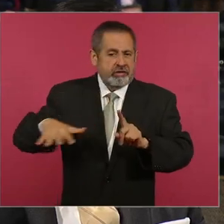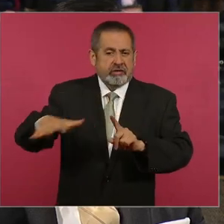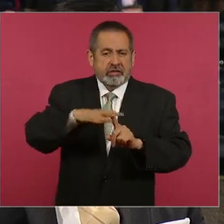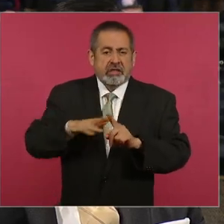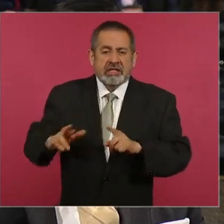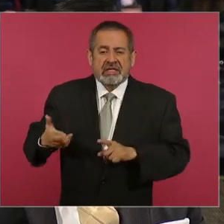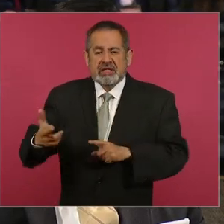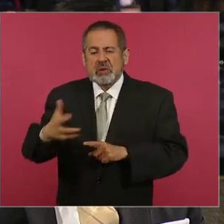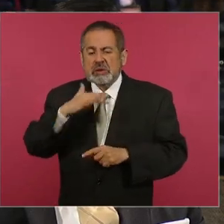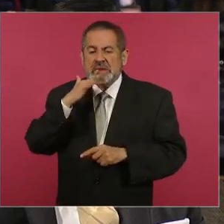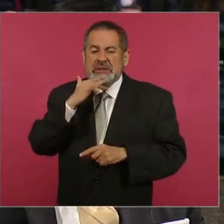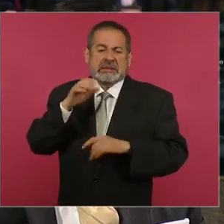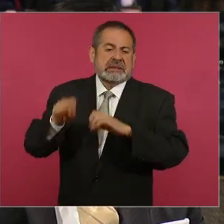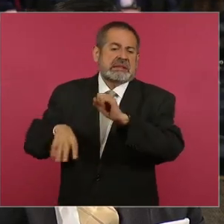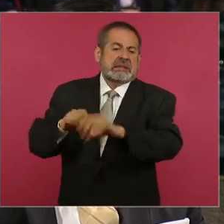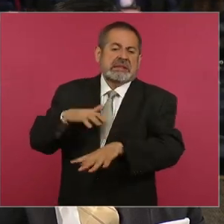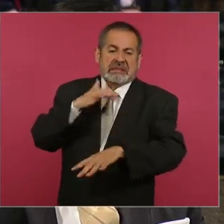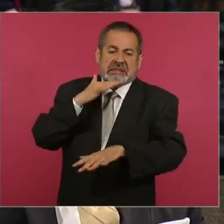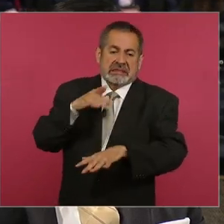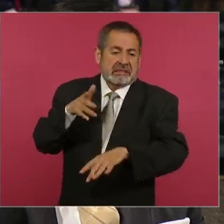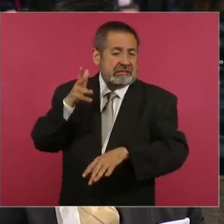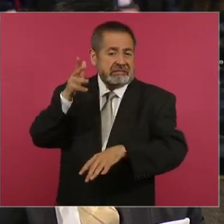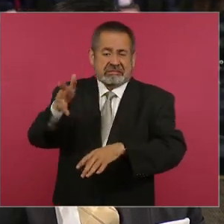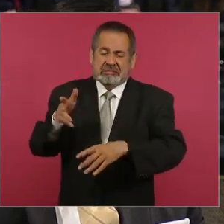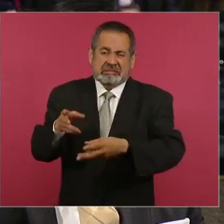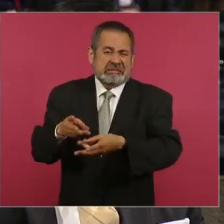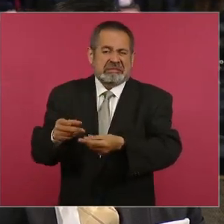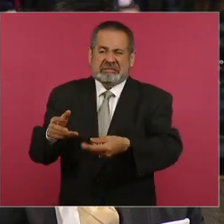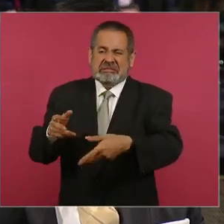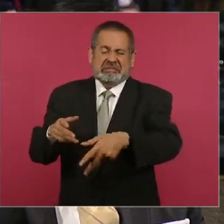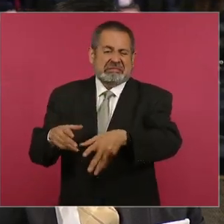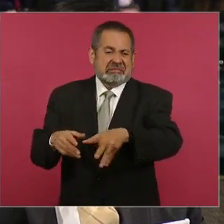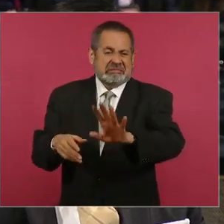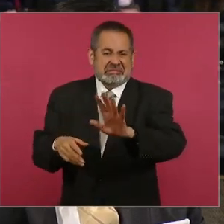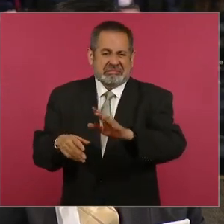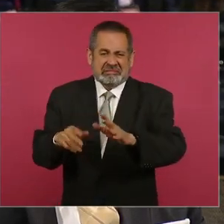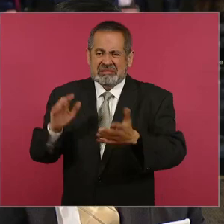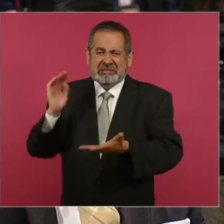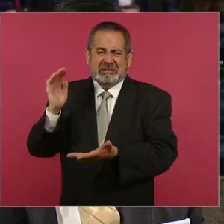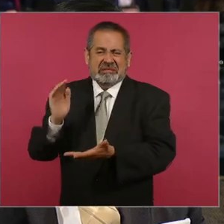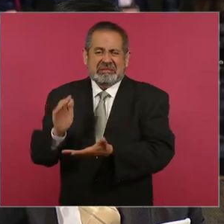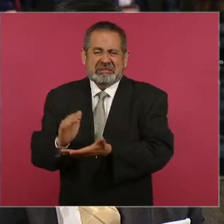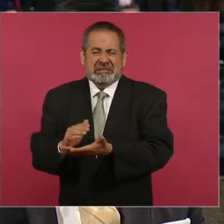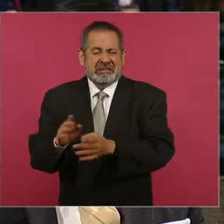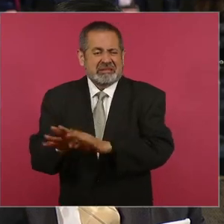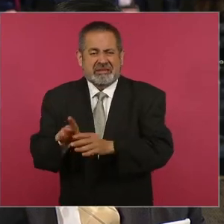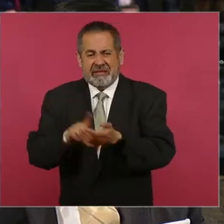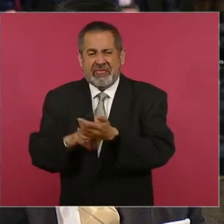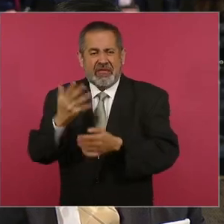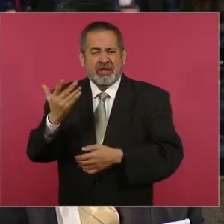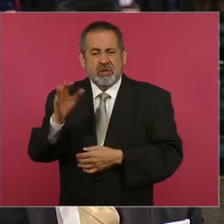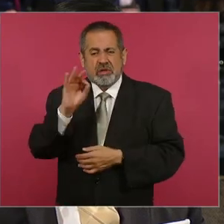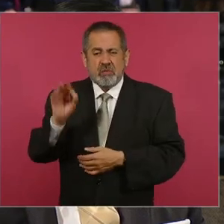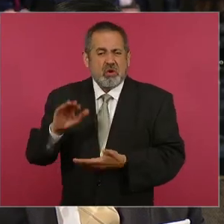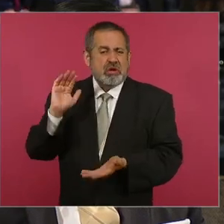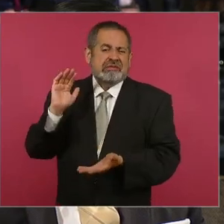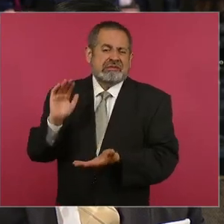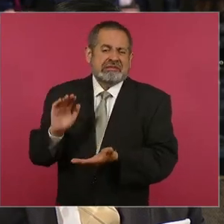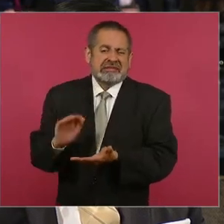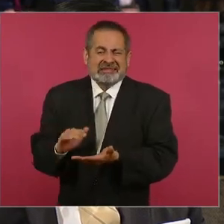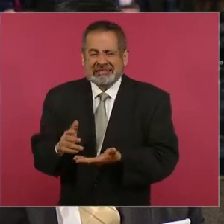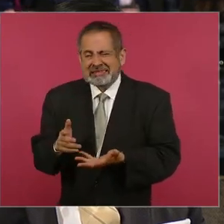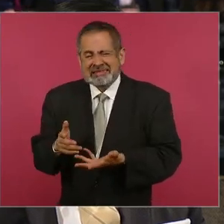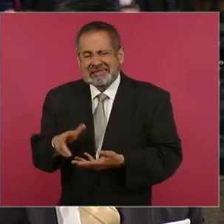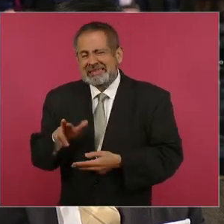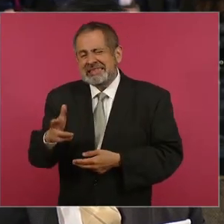río, que lamentablemente va para ya un mínimo, más bien ya tiene un 50% de